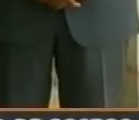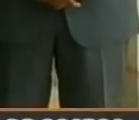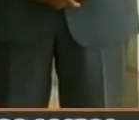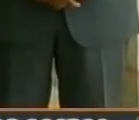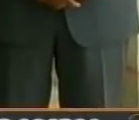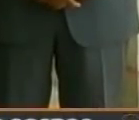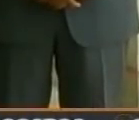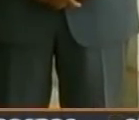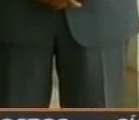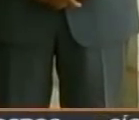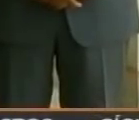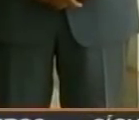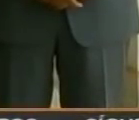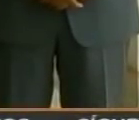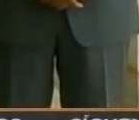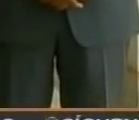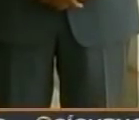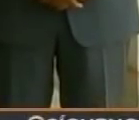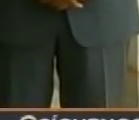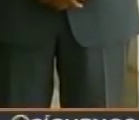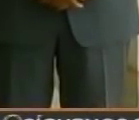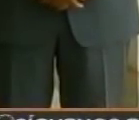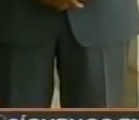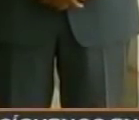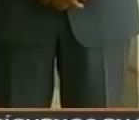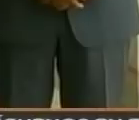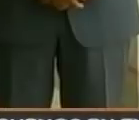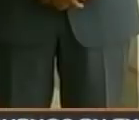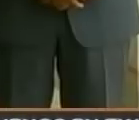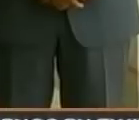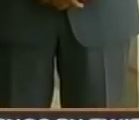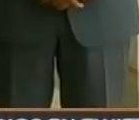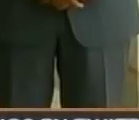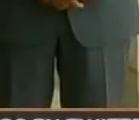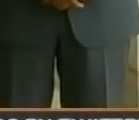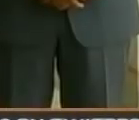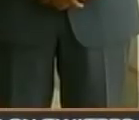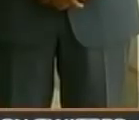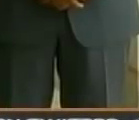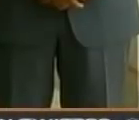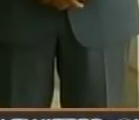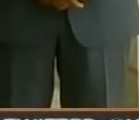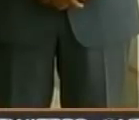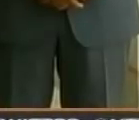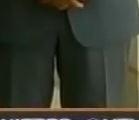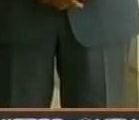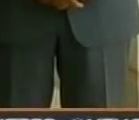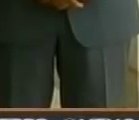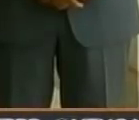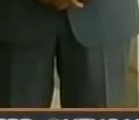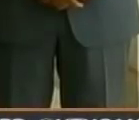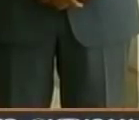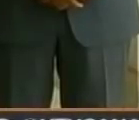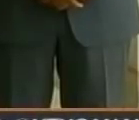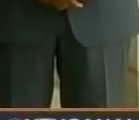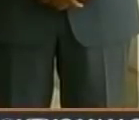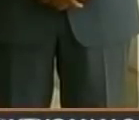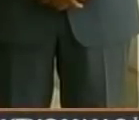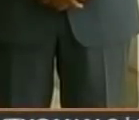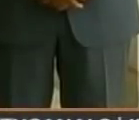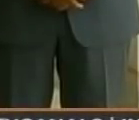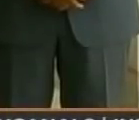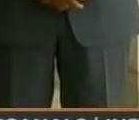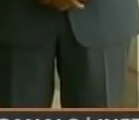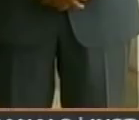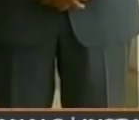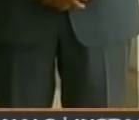nutrición, en la niñez, en el embarazo adolescente, en los niños, pues, lo más hermoso. Por